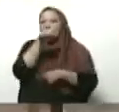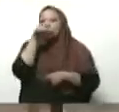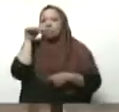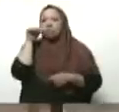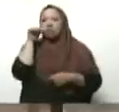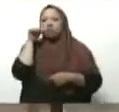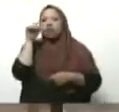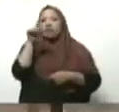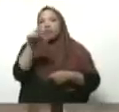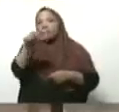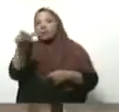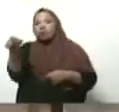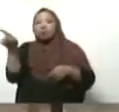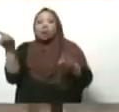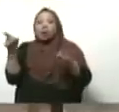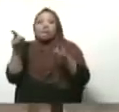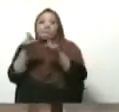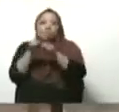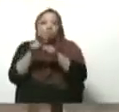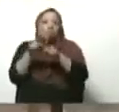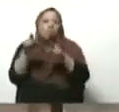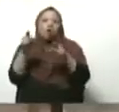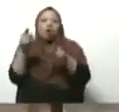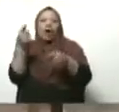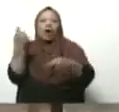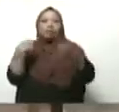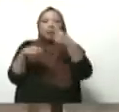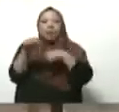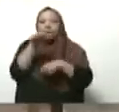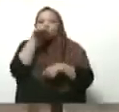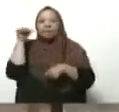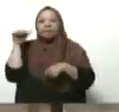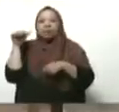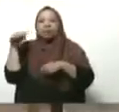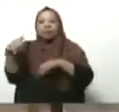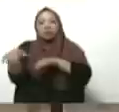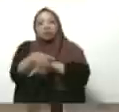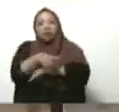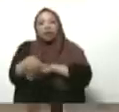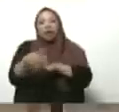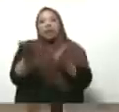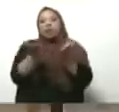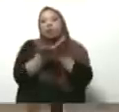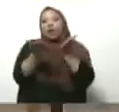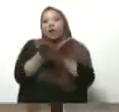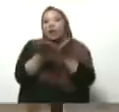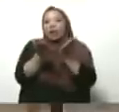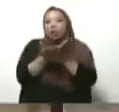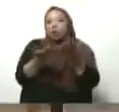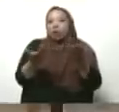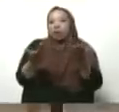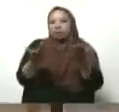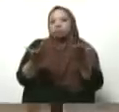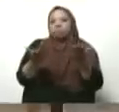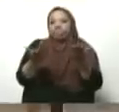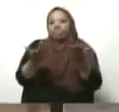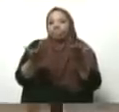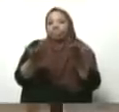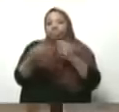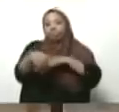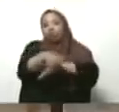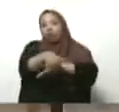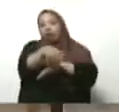drogas sino los micros traficantes que están cerca de los lugares públicos en las afueras de unidades educativas